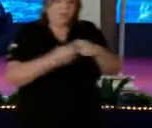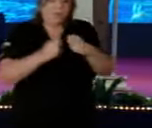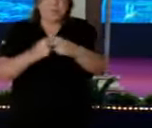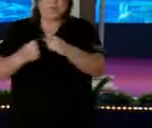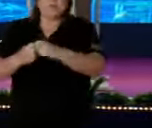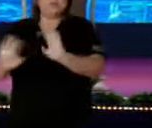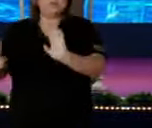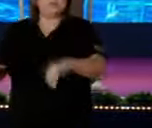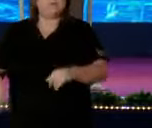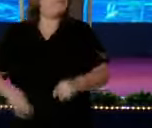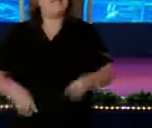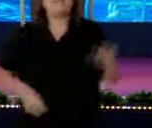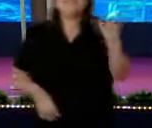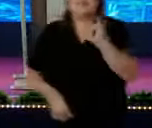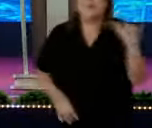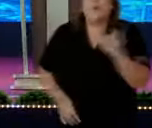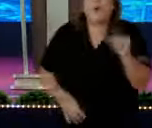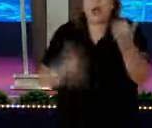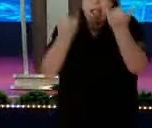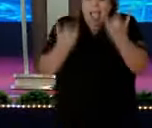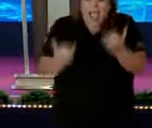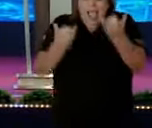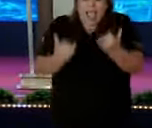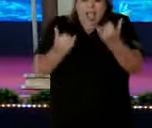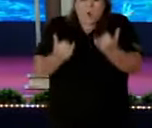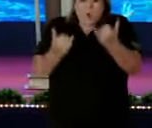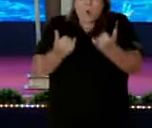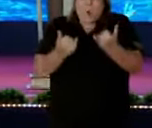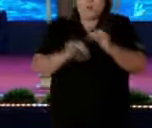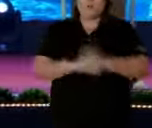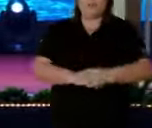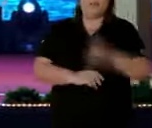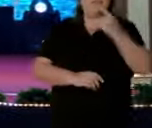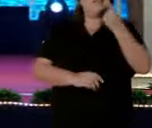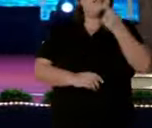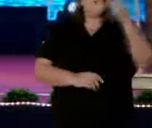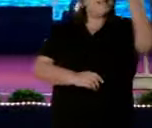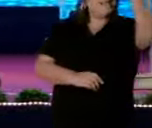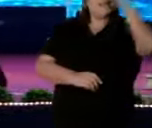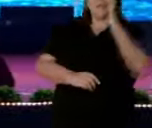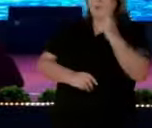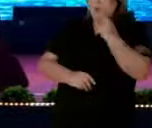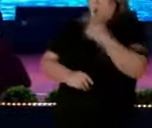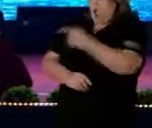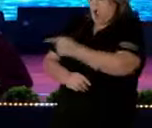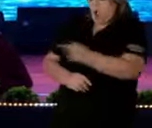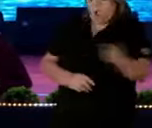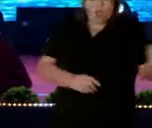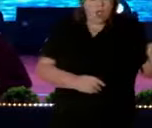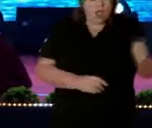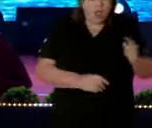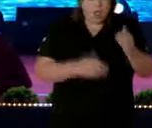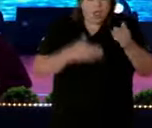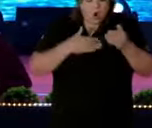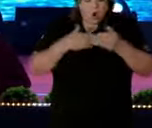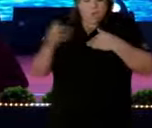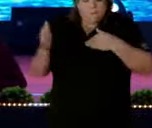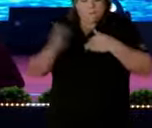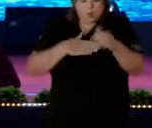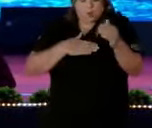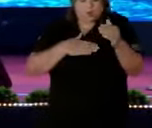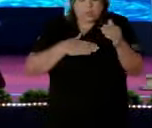pregunto, igual hoy. Pero entonces le dice el Señor a sus discípulos, ante toda la ocupación